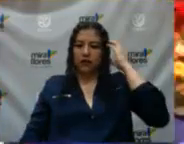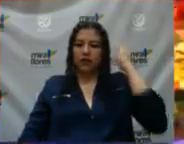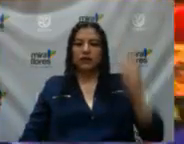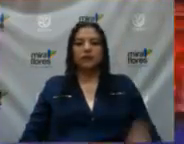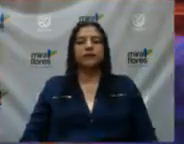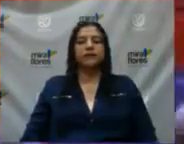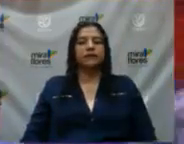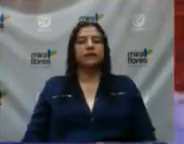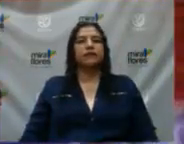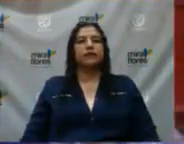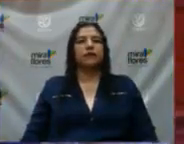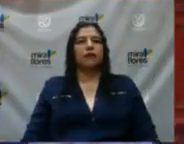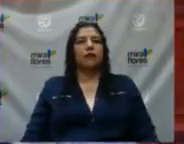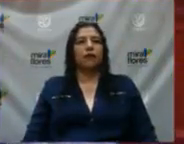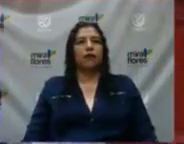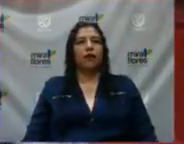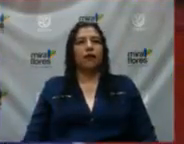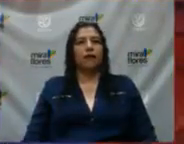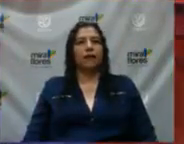Miraflores.